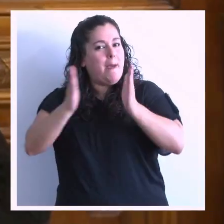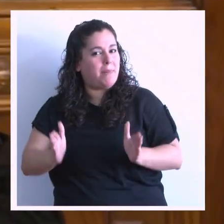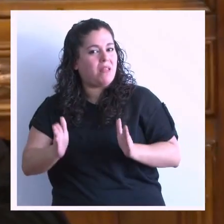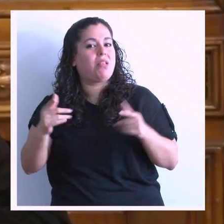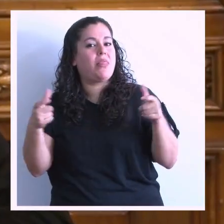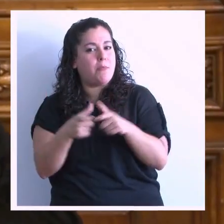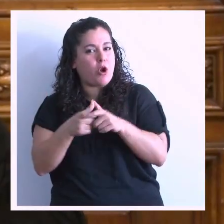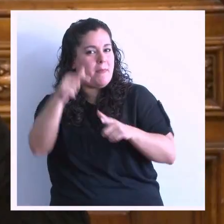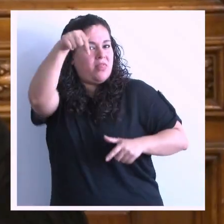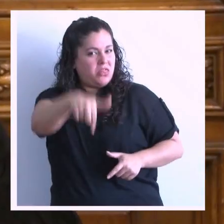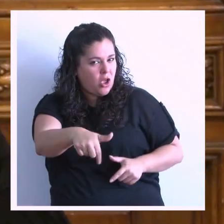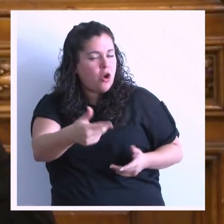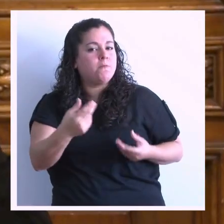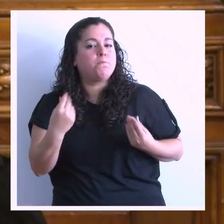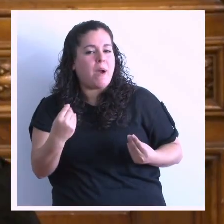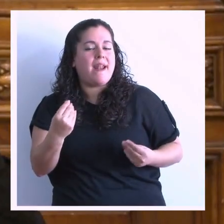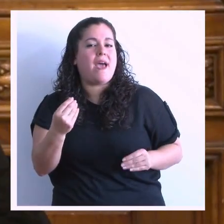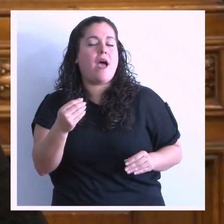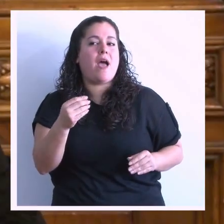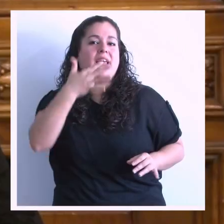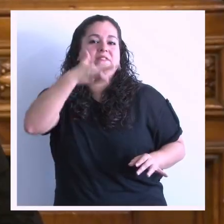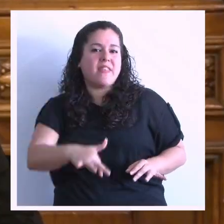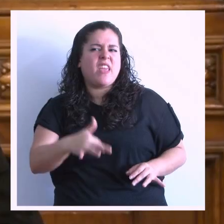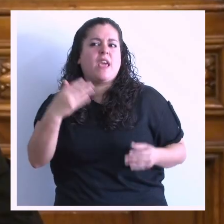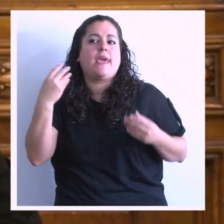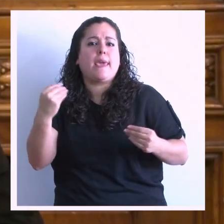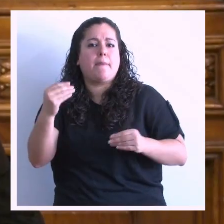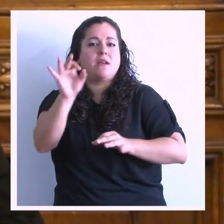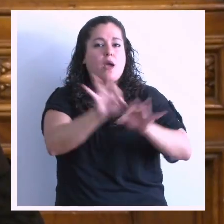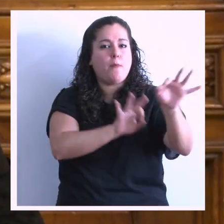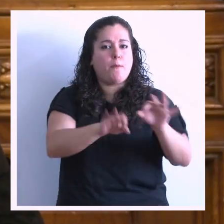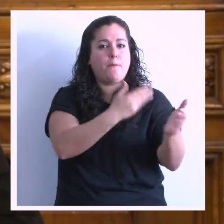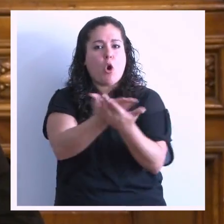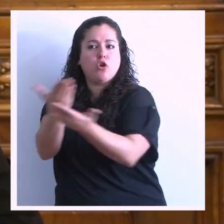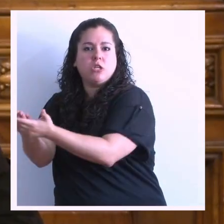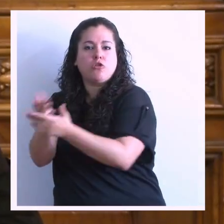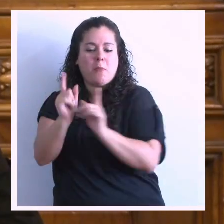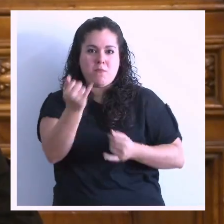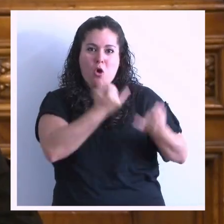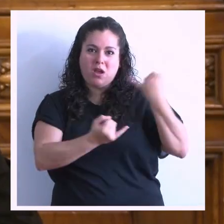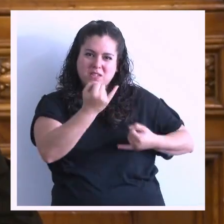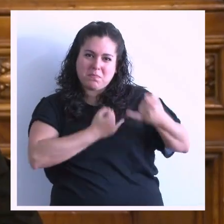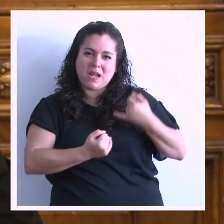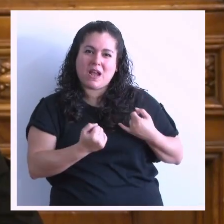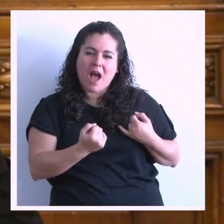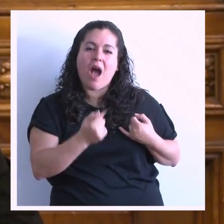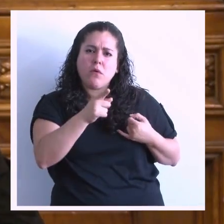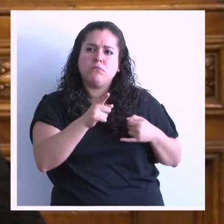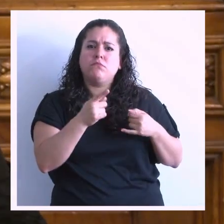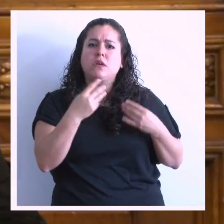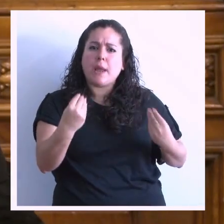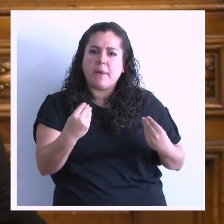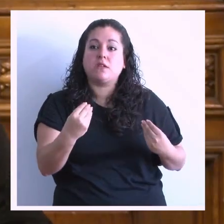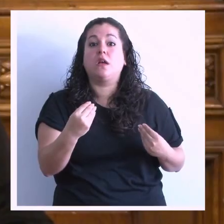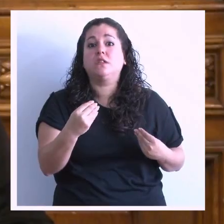Tramo del programa de hoy para entender un poquito qué pasa con estos proyectos que también nos han explicado las legisladoras,